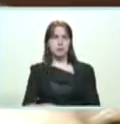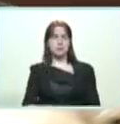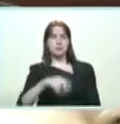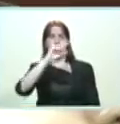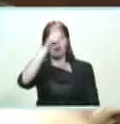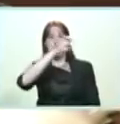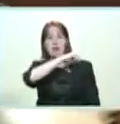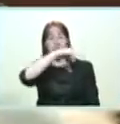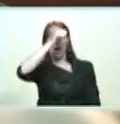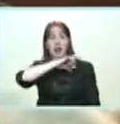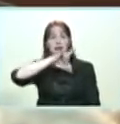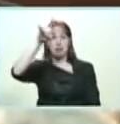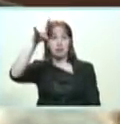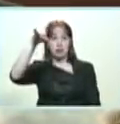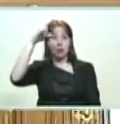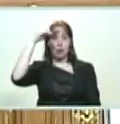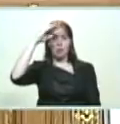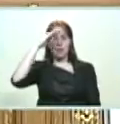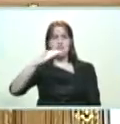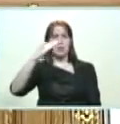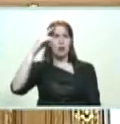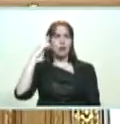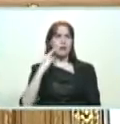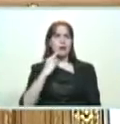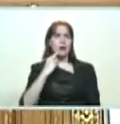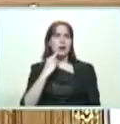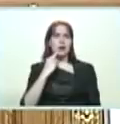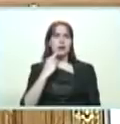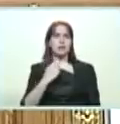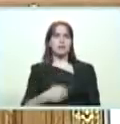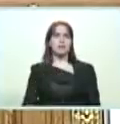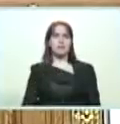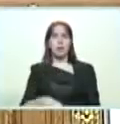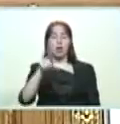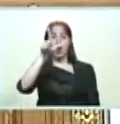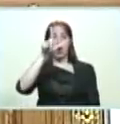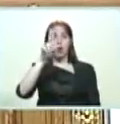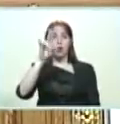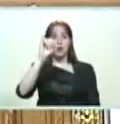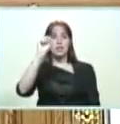General Aviación, Militar Bolivariana. Luis Ramírez.